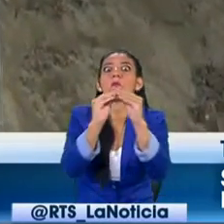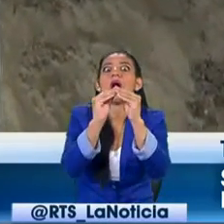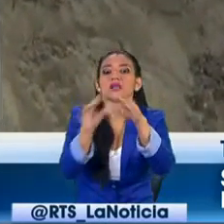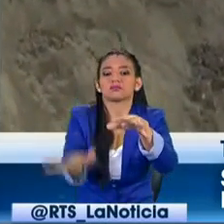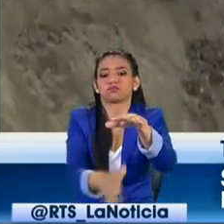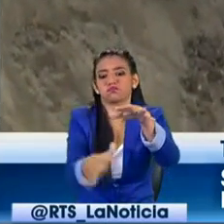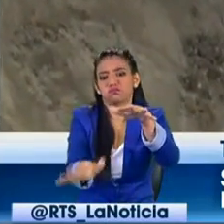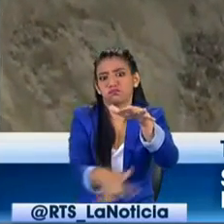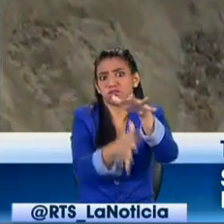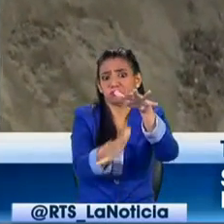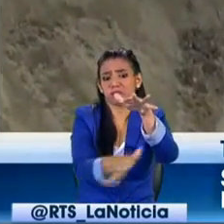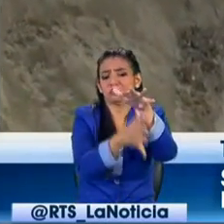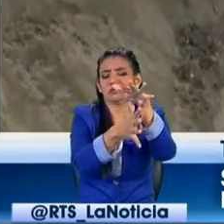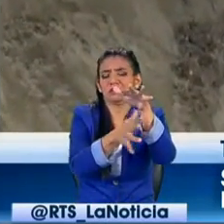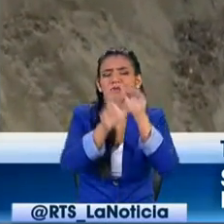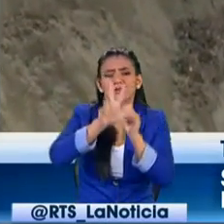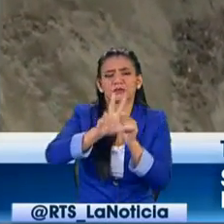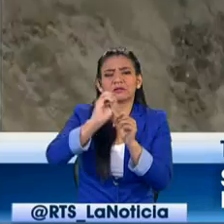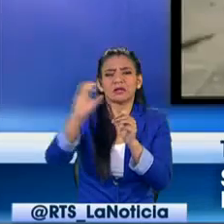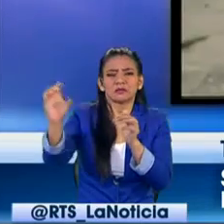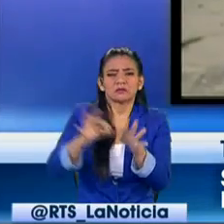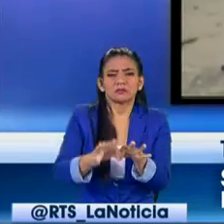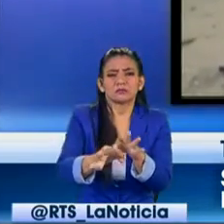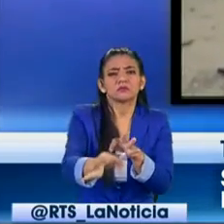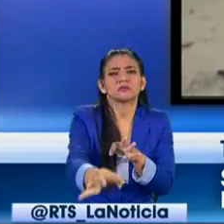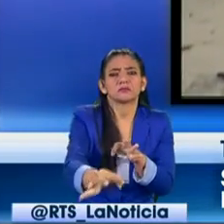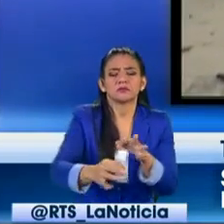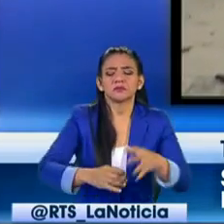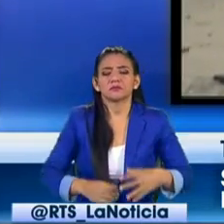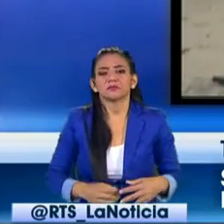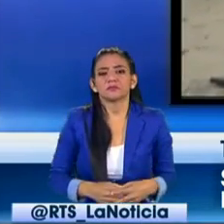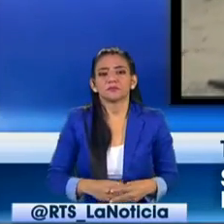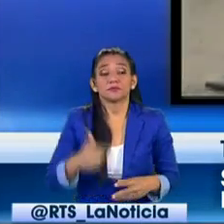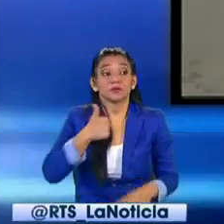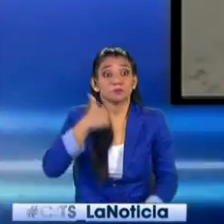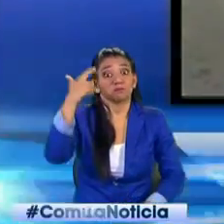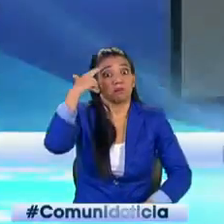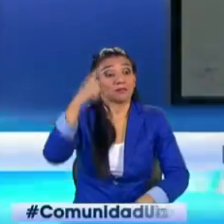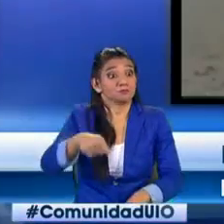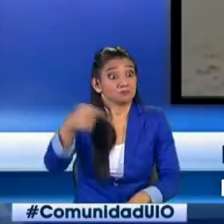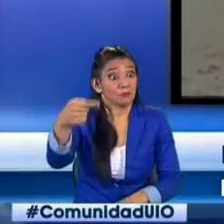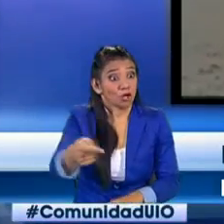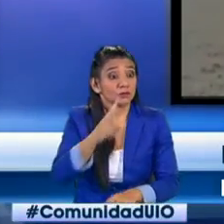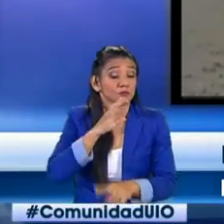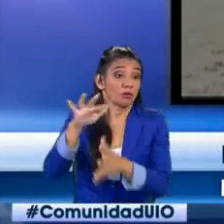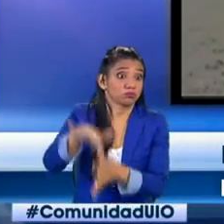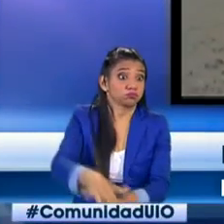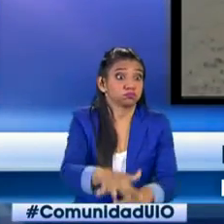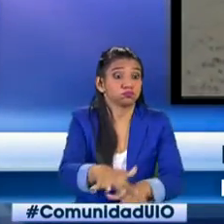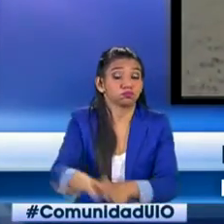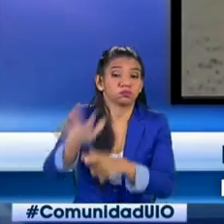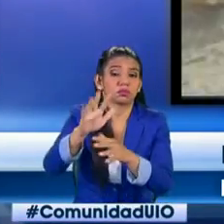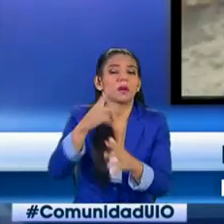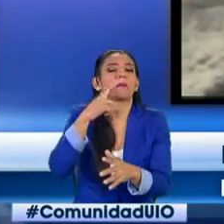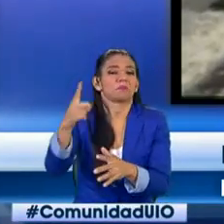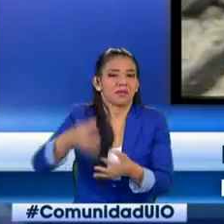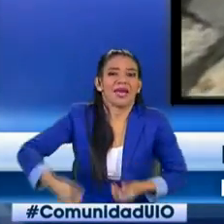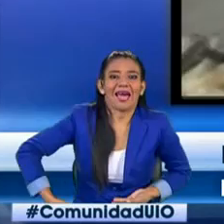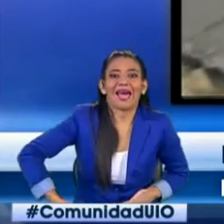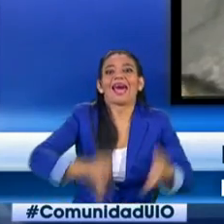daño en aproximadamente 300 metros. Se pensó que el próximo oleaje era en Carnaval, pero se presentó un